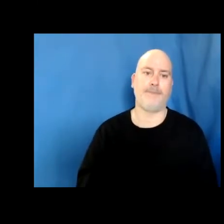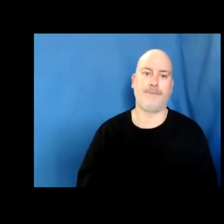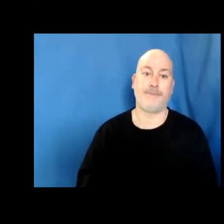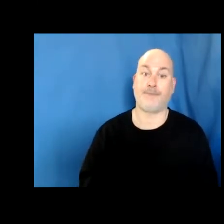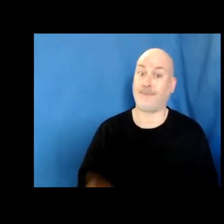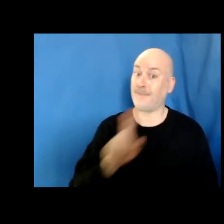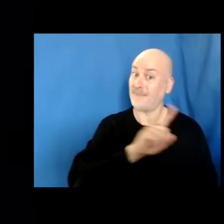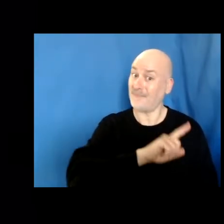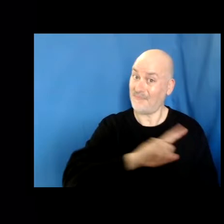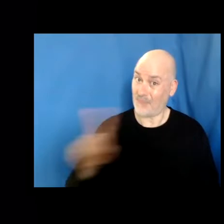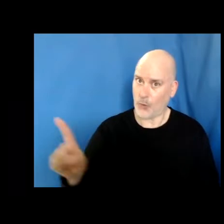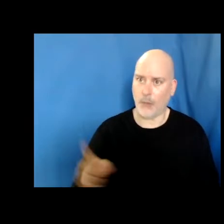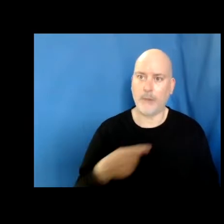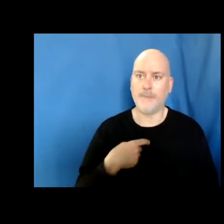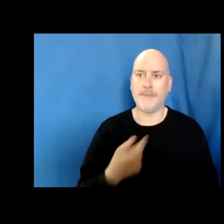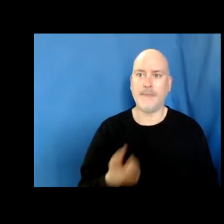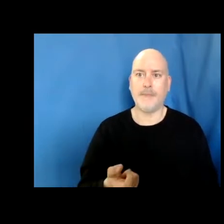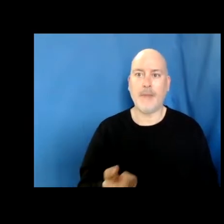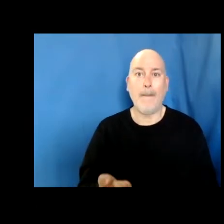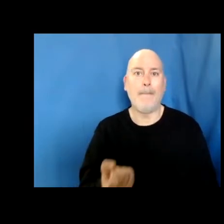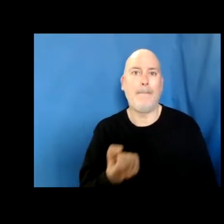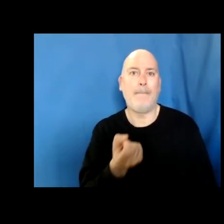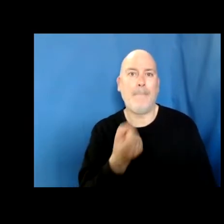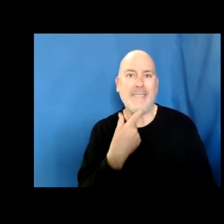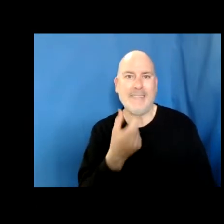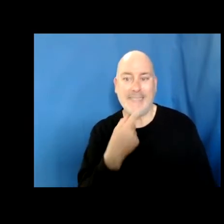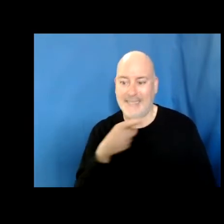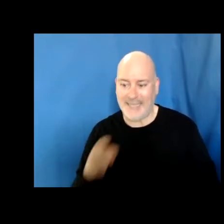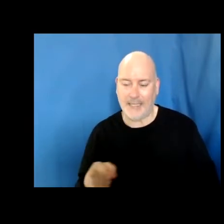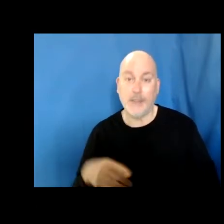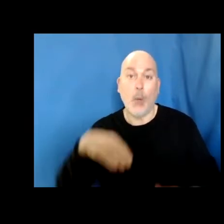debemos guardar las pastillas en bolsas